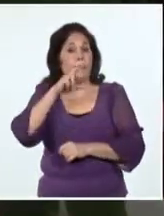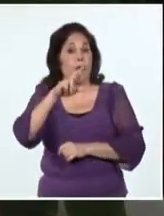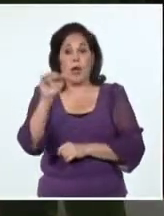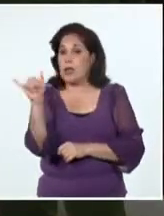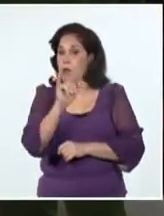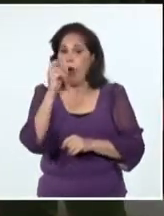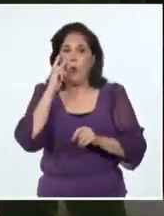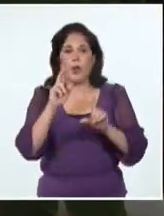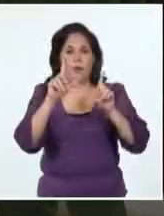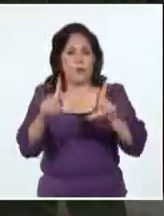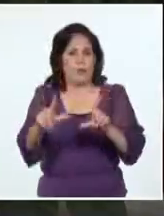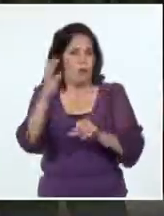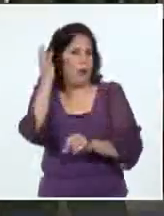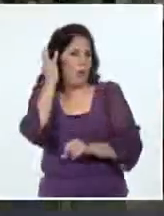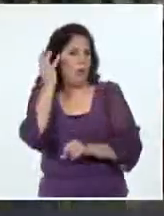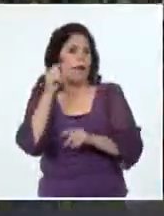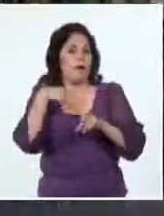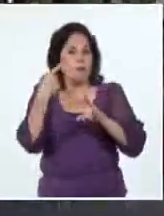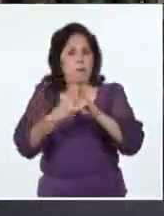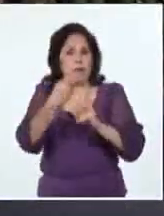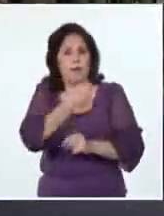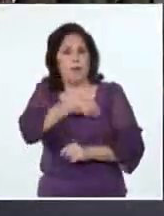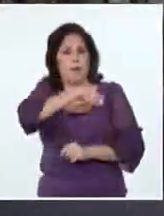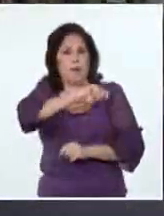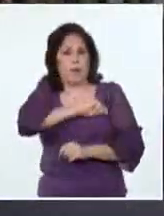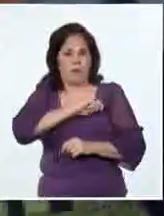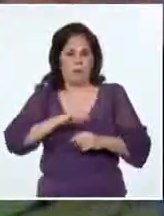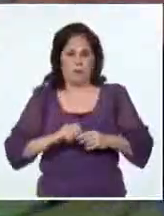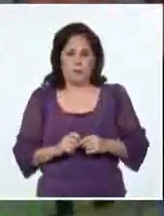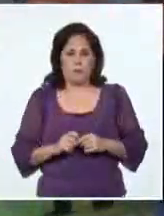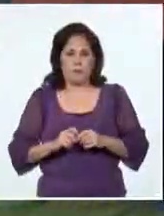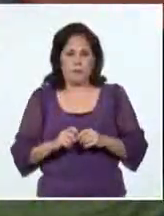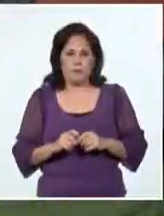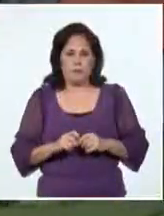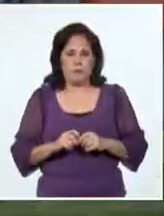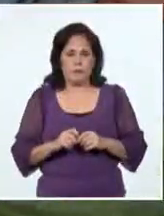Revolucionarias y del pueblo. Sin Castillo, para el Sistema Informativo.